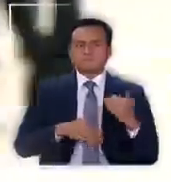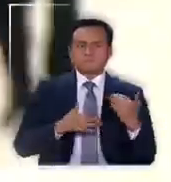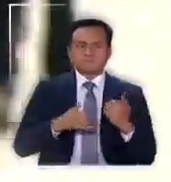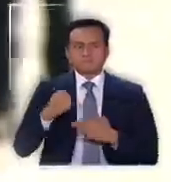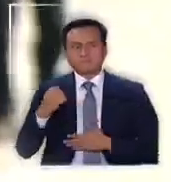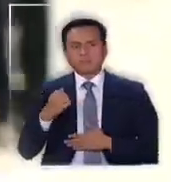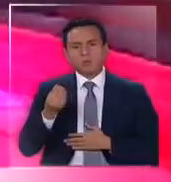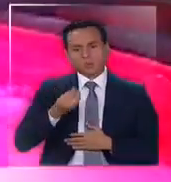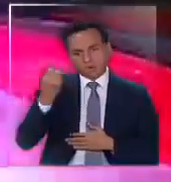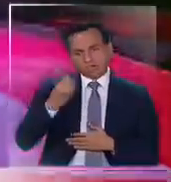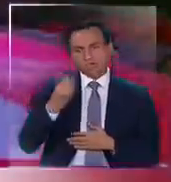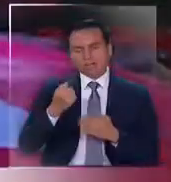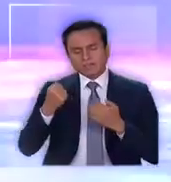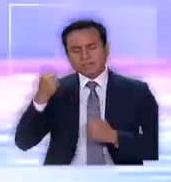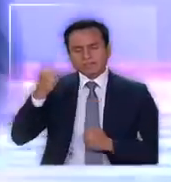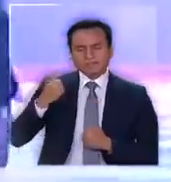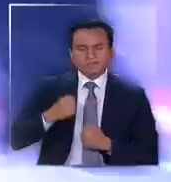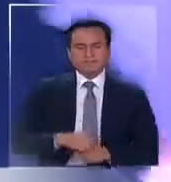Bien, buena